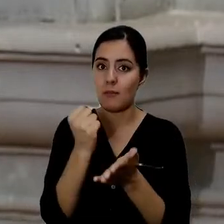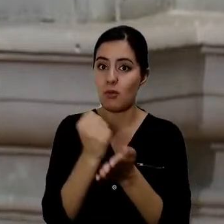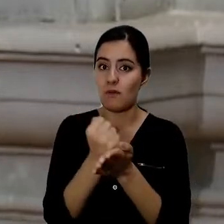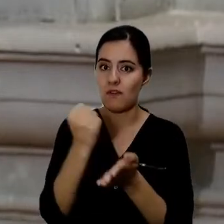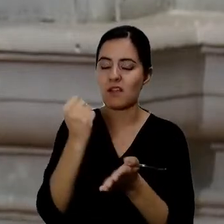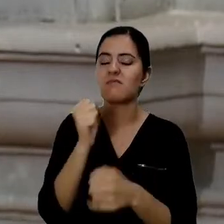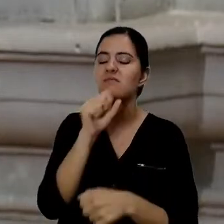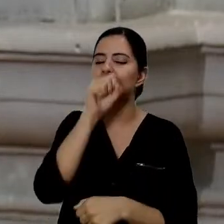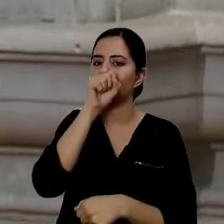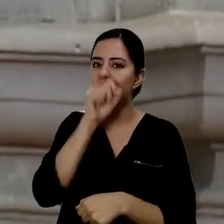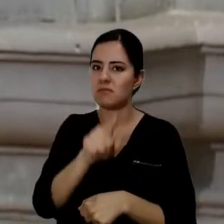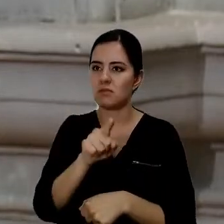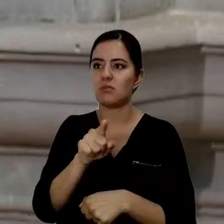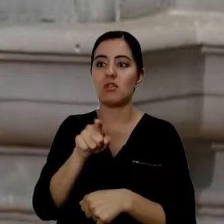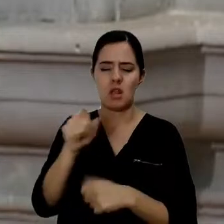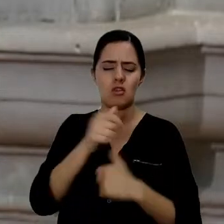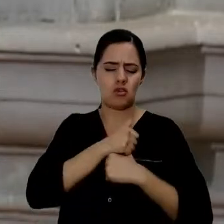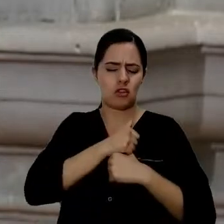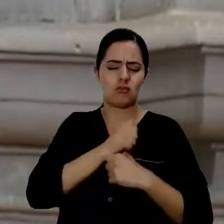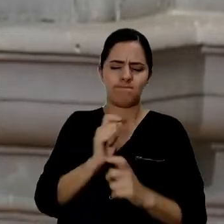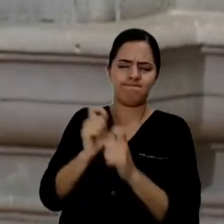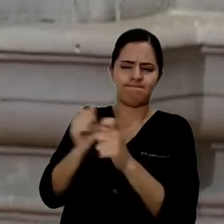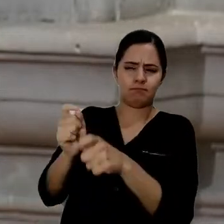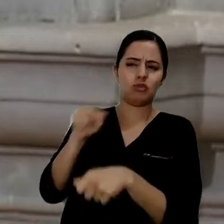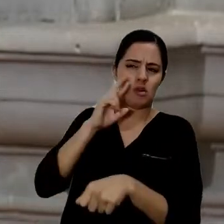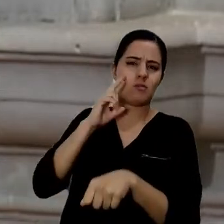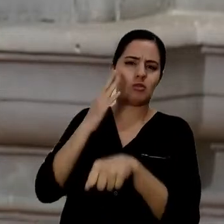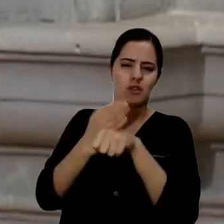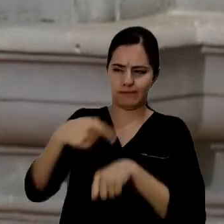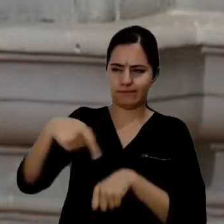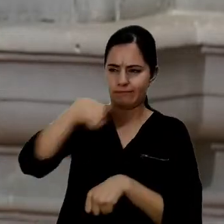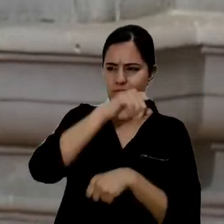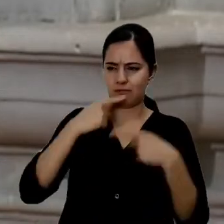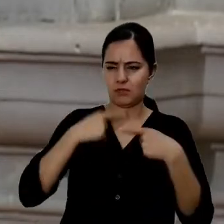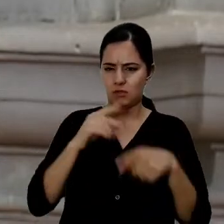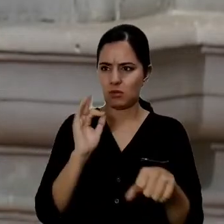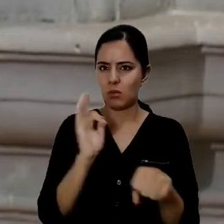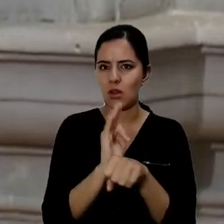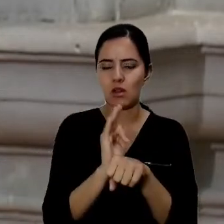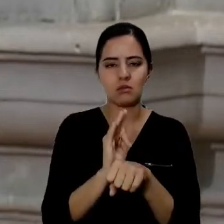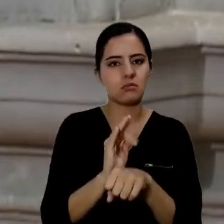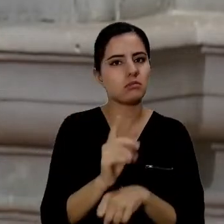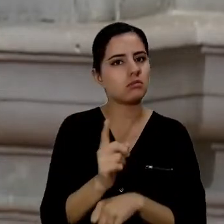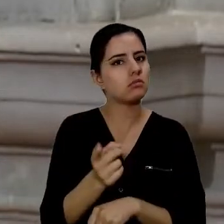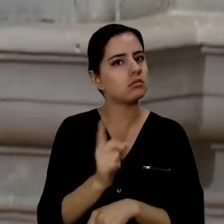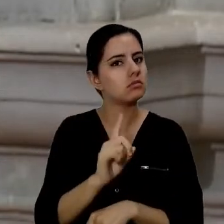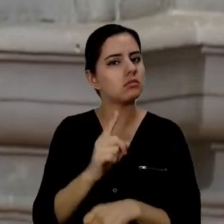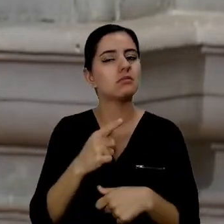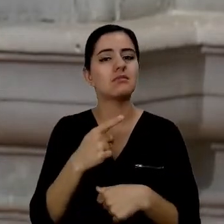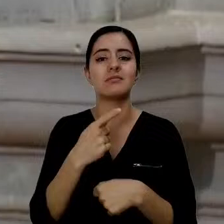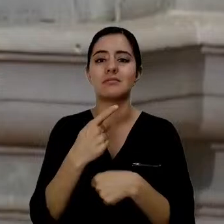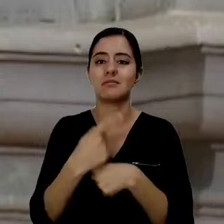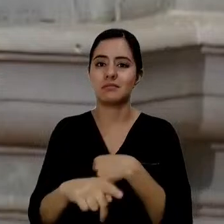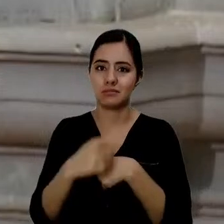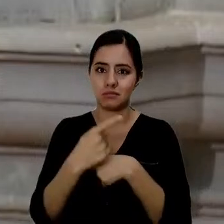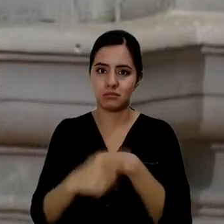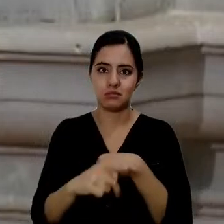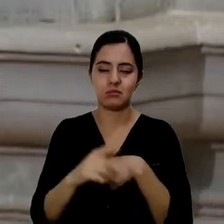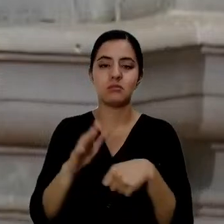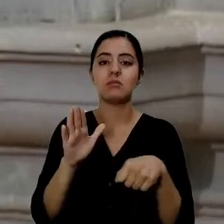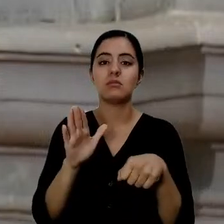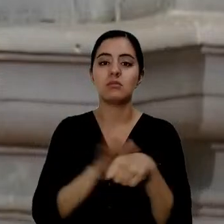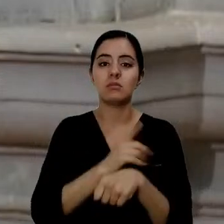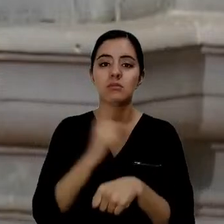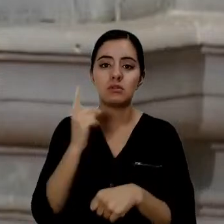la seguridad pública. No se merecen eso ellos, porque las instituciones castrenses tienen